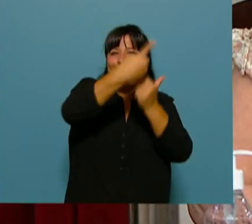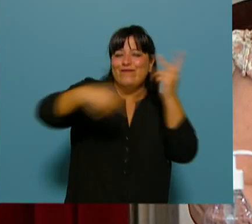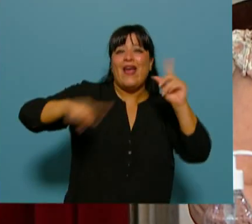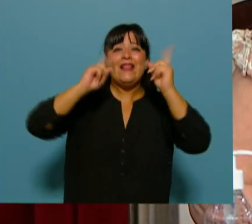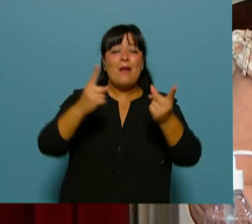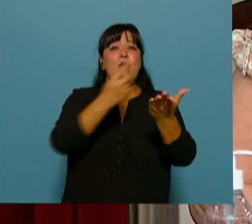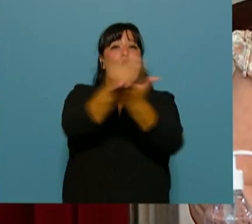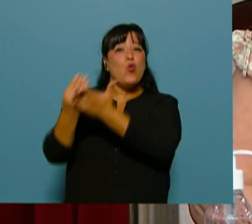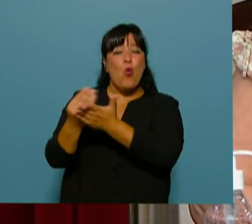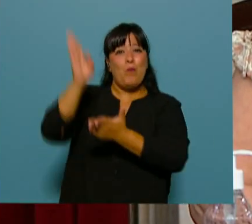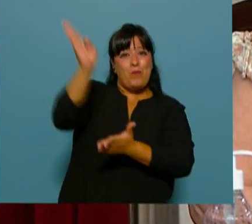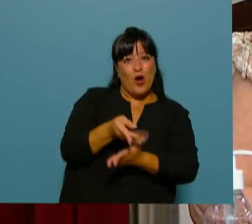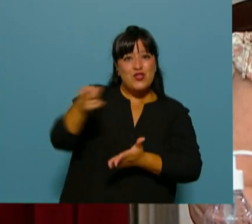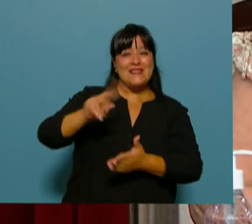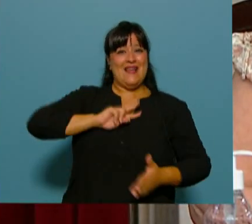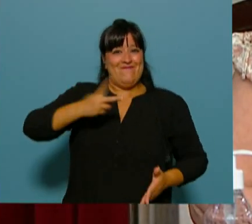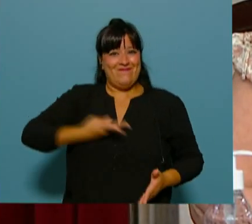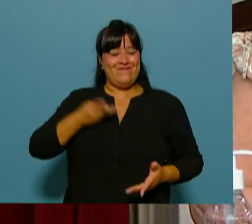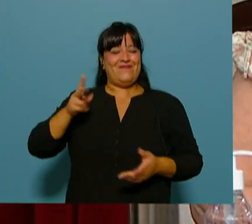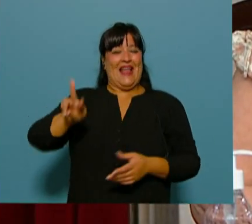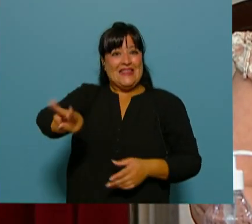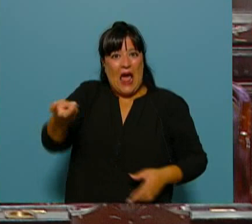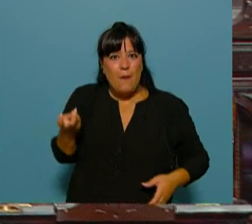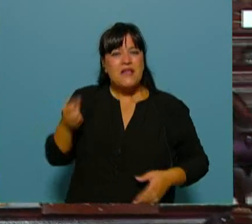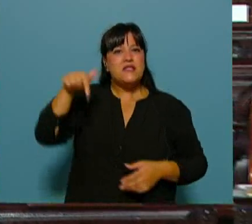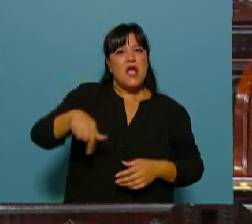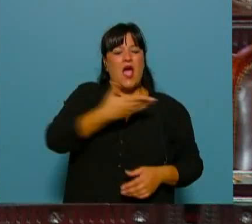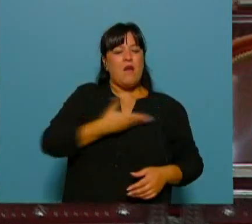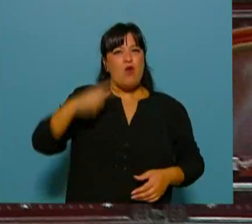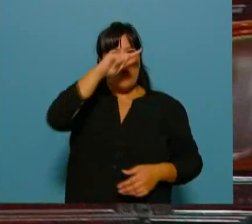laboral travesti-trans en la Administración Pública Nacional.